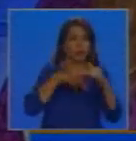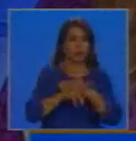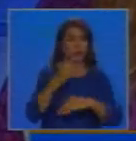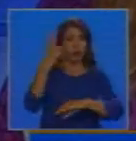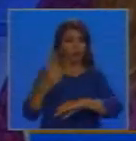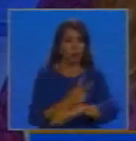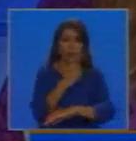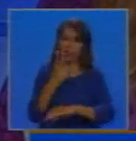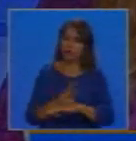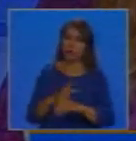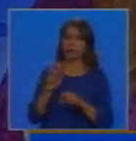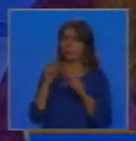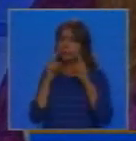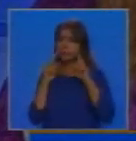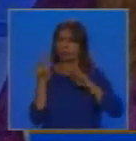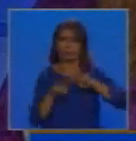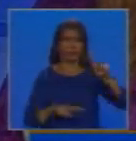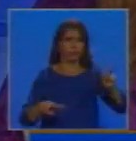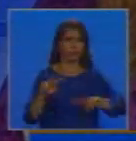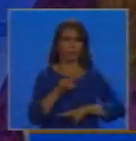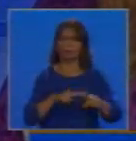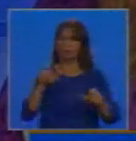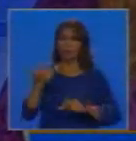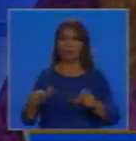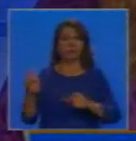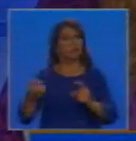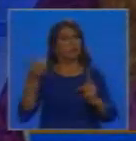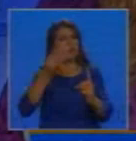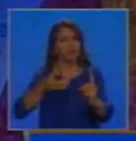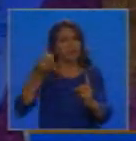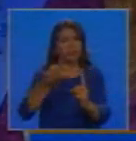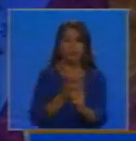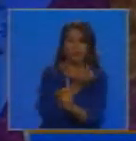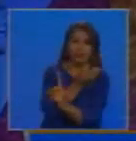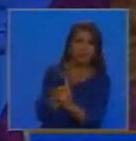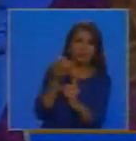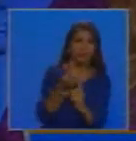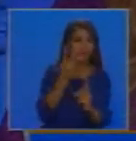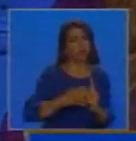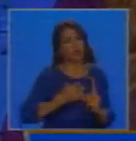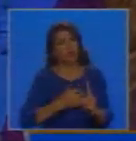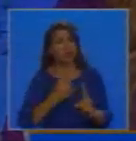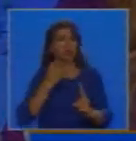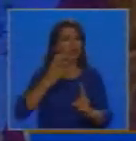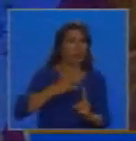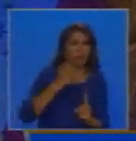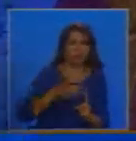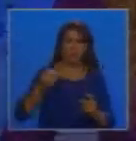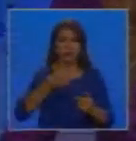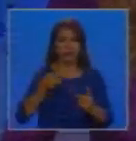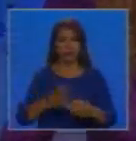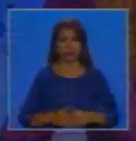2 horas el mandatario constató la realidad mientras los usuarios le presentaban sus quejas y sus reclamos.